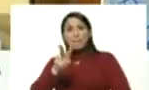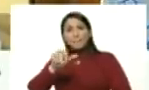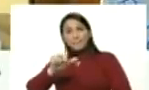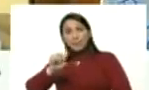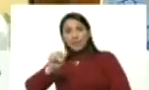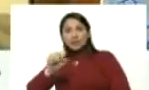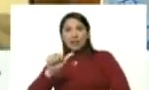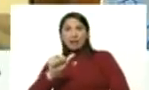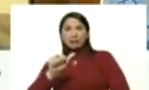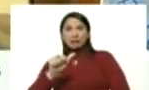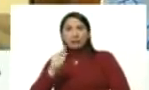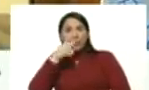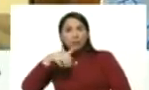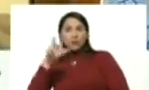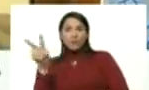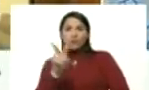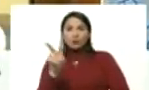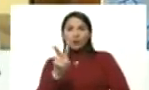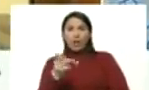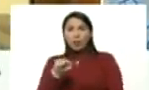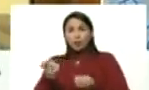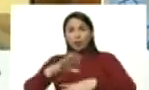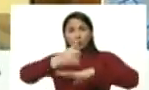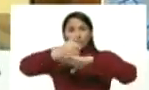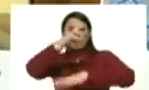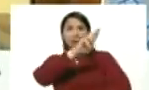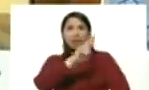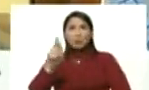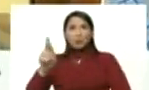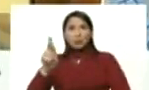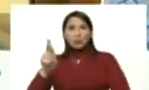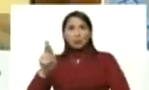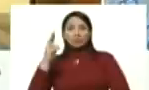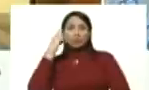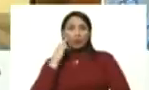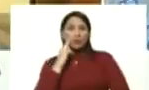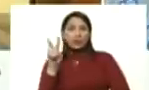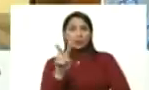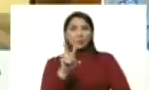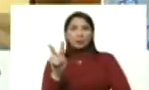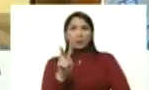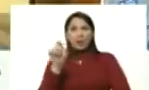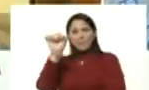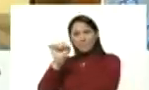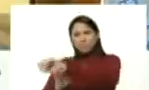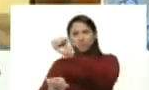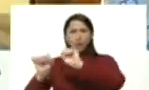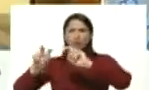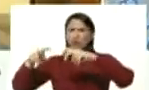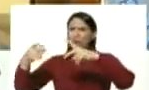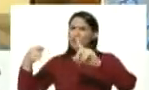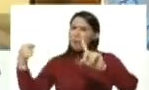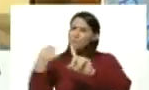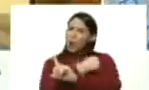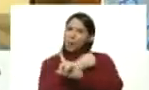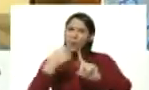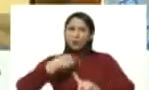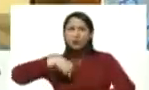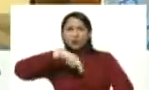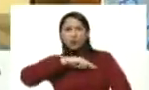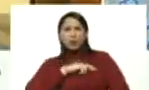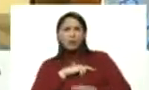Venezuela. La Contraloría General de la República Bolivariana de Venezuela rechaza el nuevo atropello a nuestra